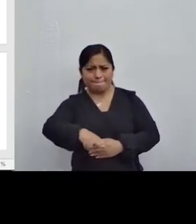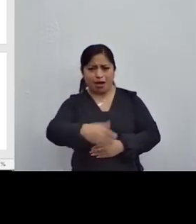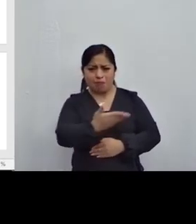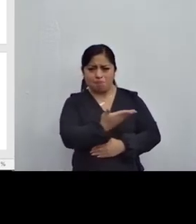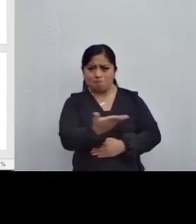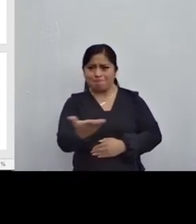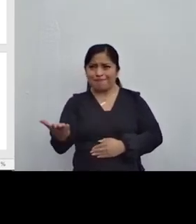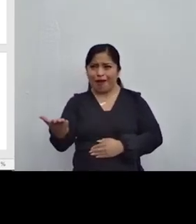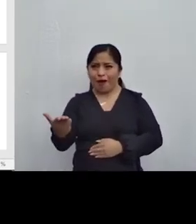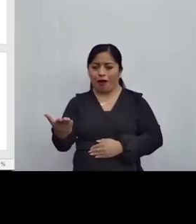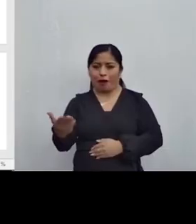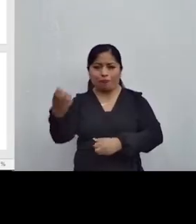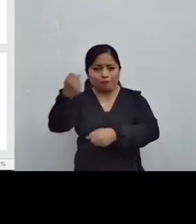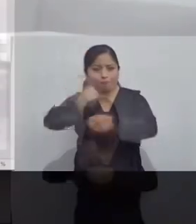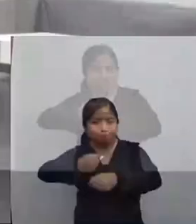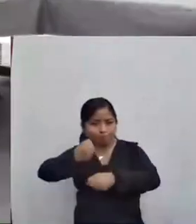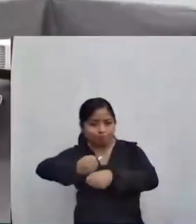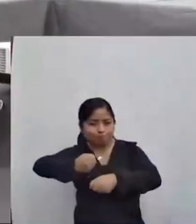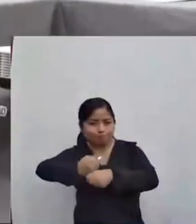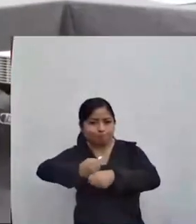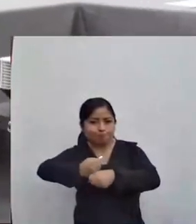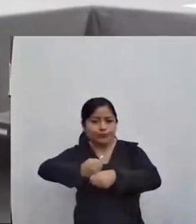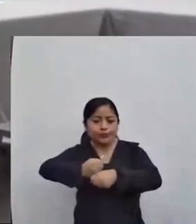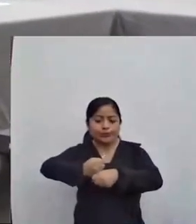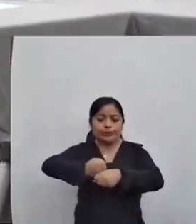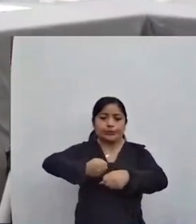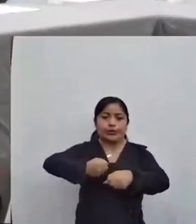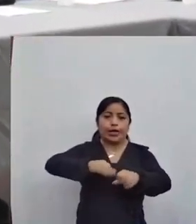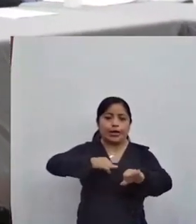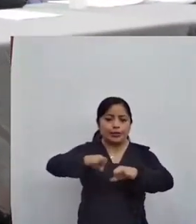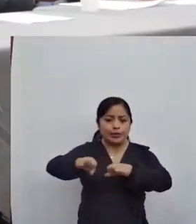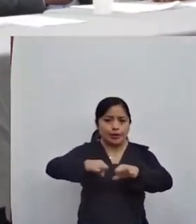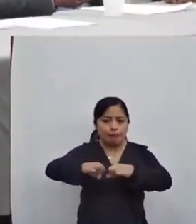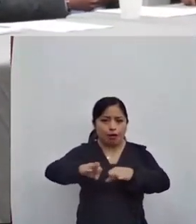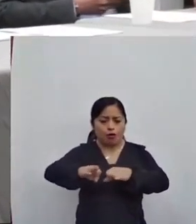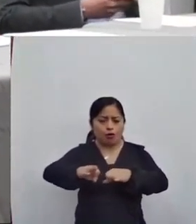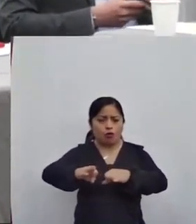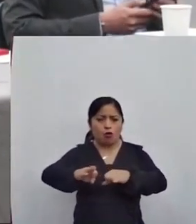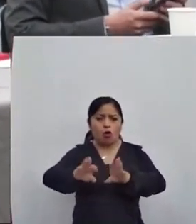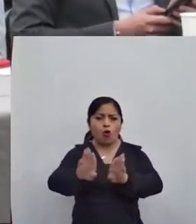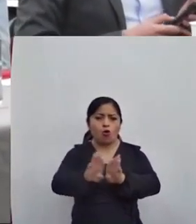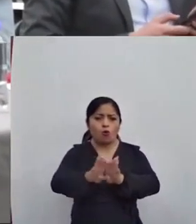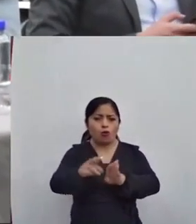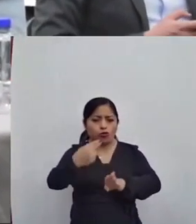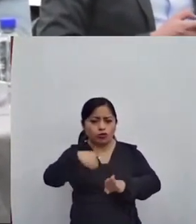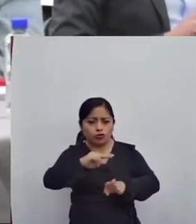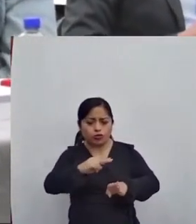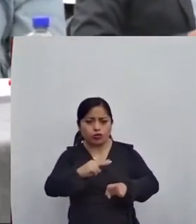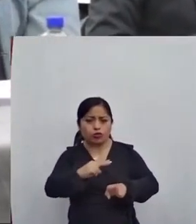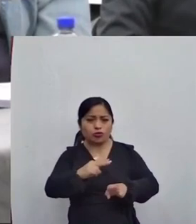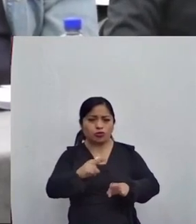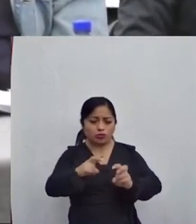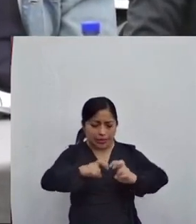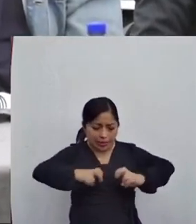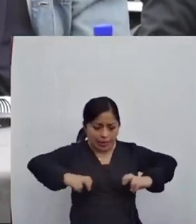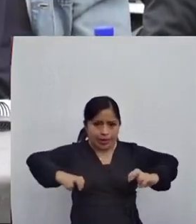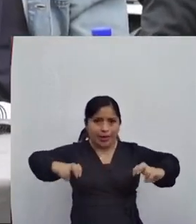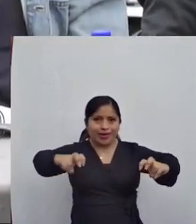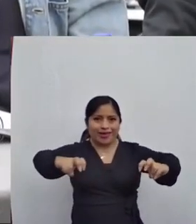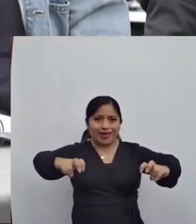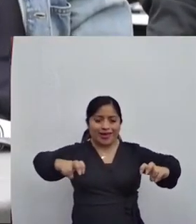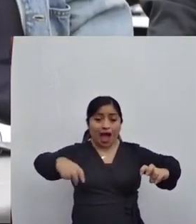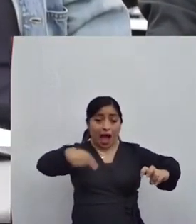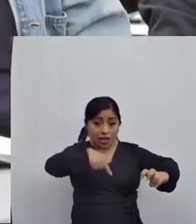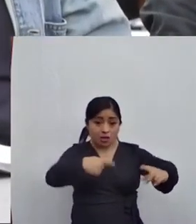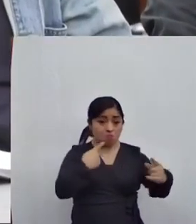que nos hayan permitido acceder a una consulta, pero yo quisiera pedirles que no solo se quede en la